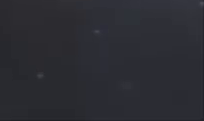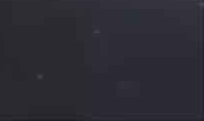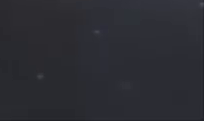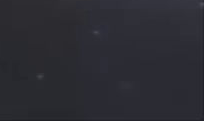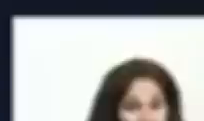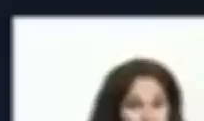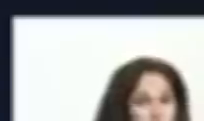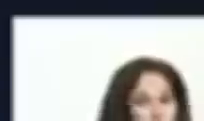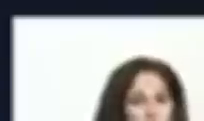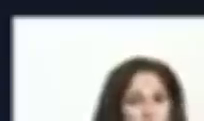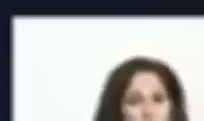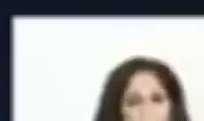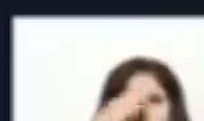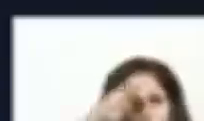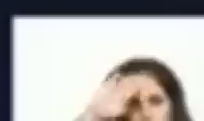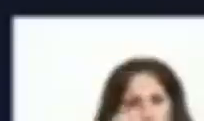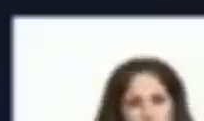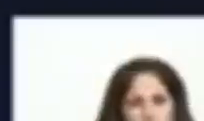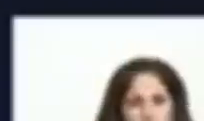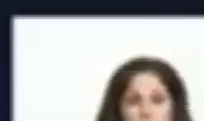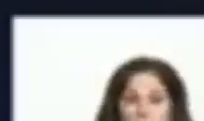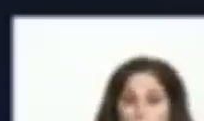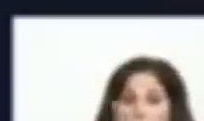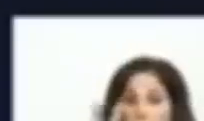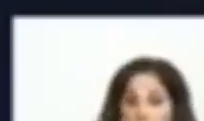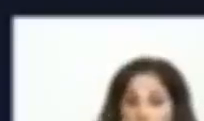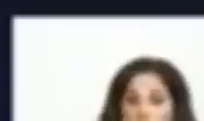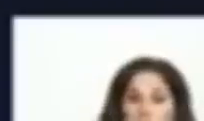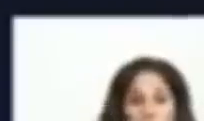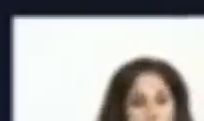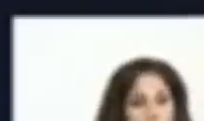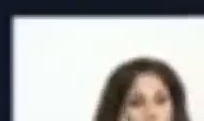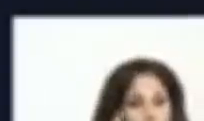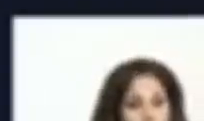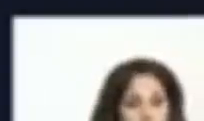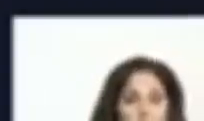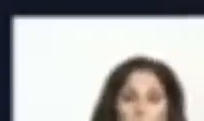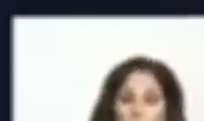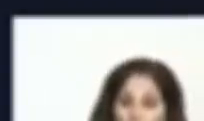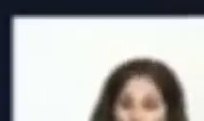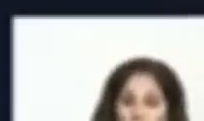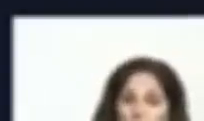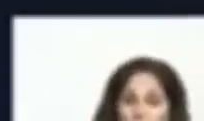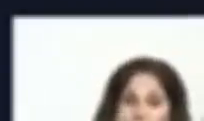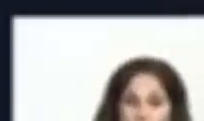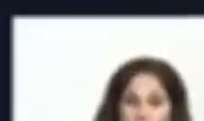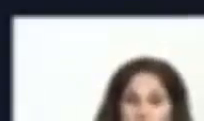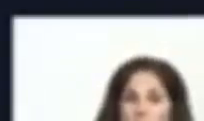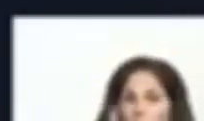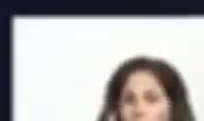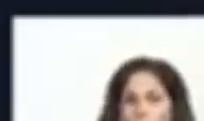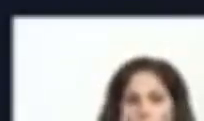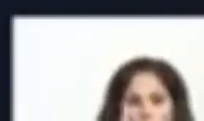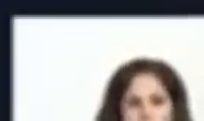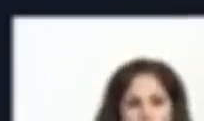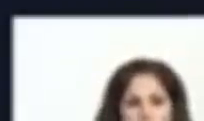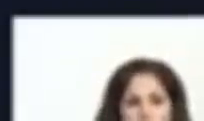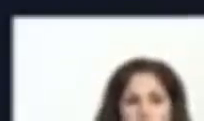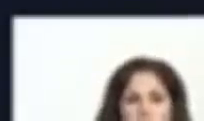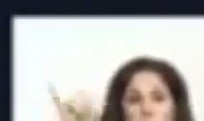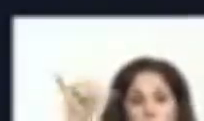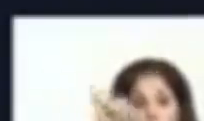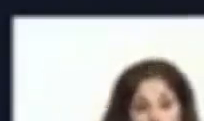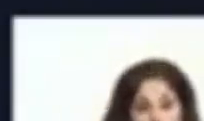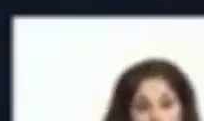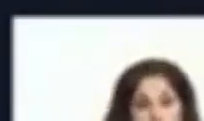nuestro país. 22 fueron contactos de casos confirmados, 1 fue contacto de un viajero